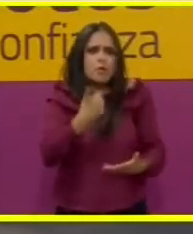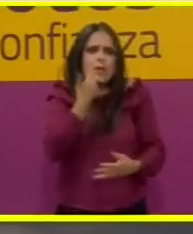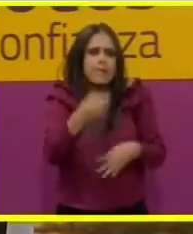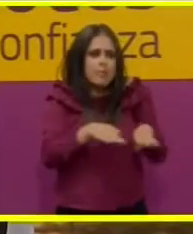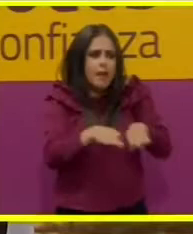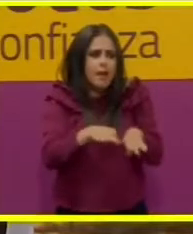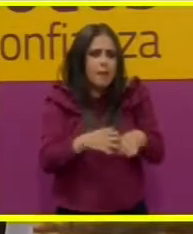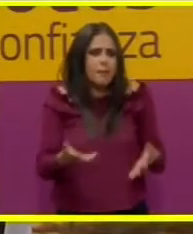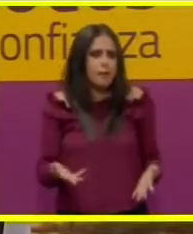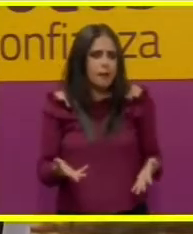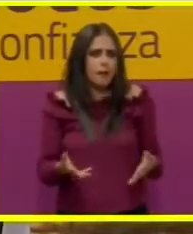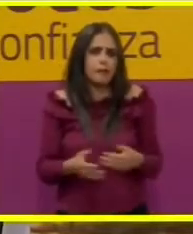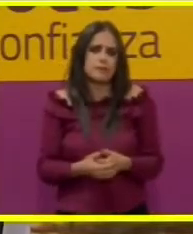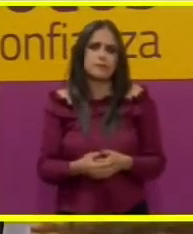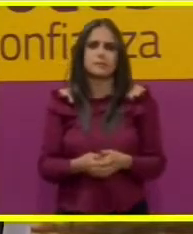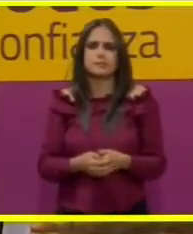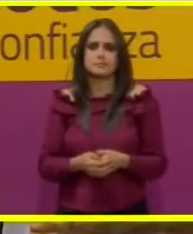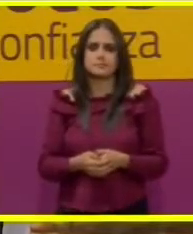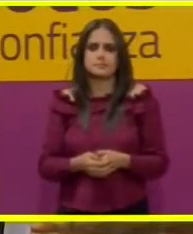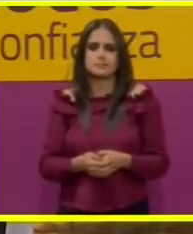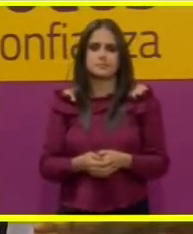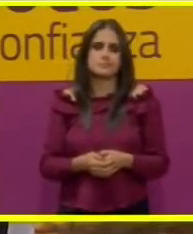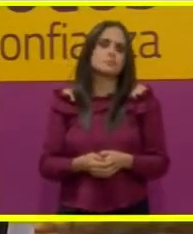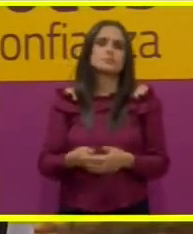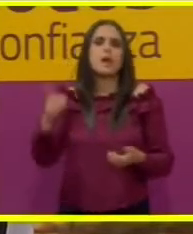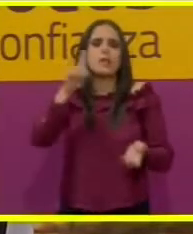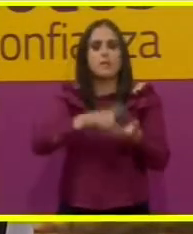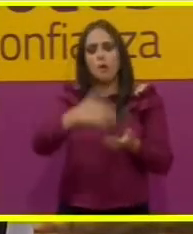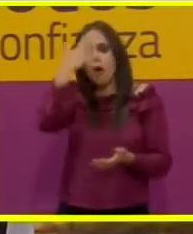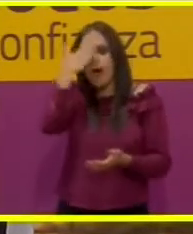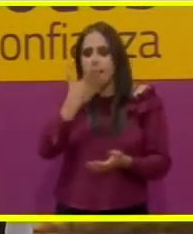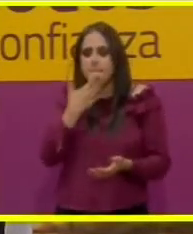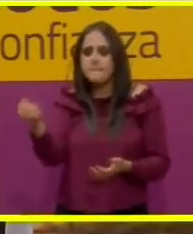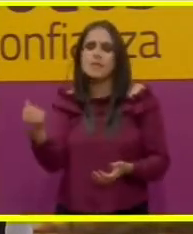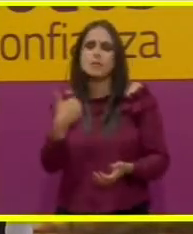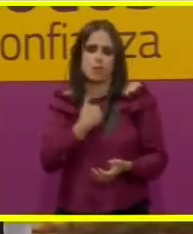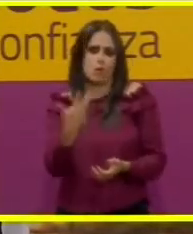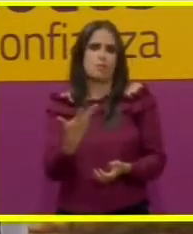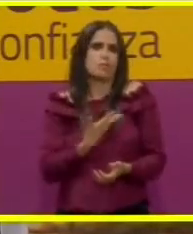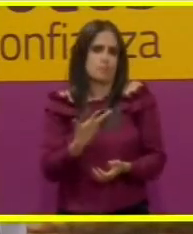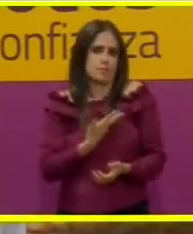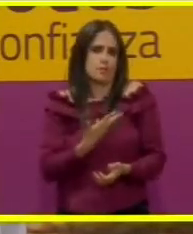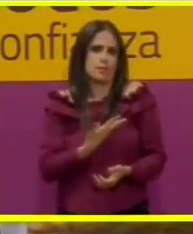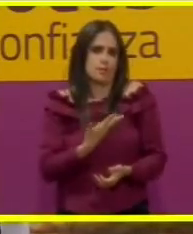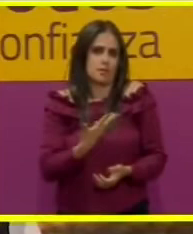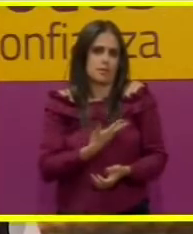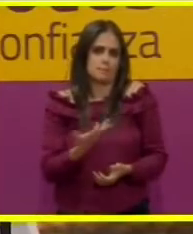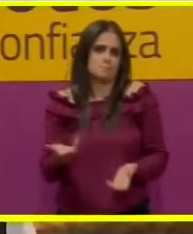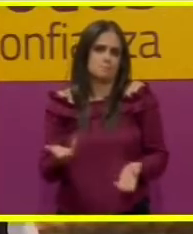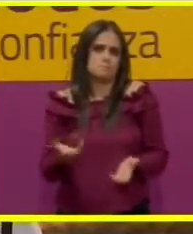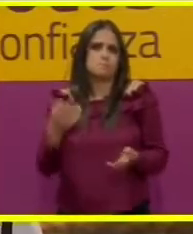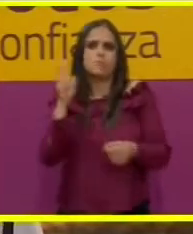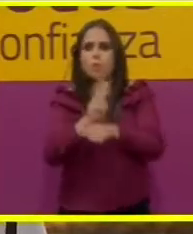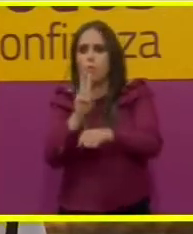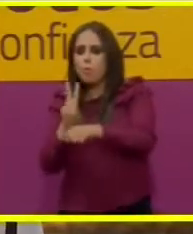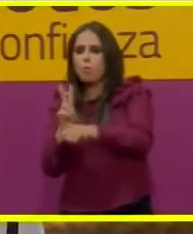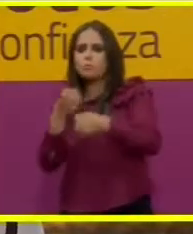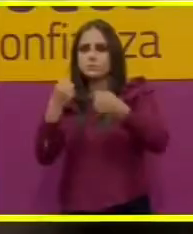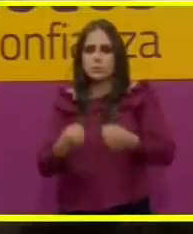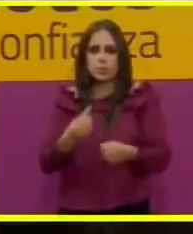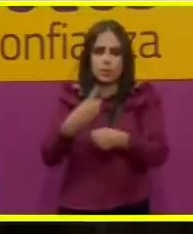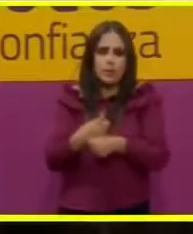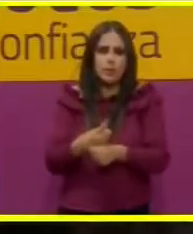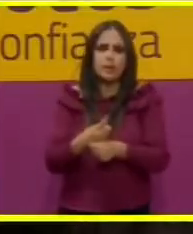trabajar. Y las habilidades las tengo, ya sea como guardia de seguridad,